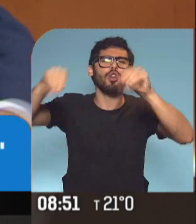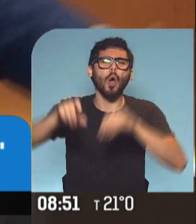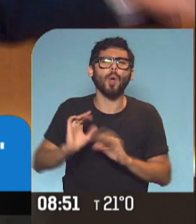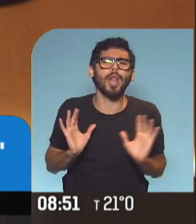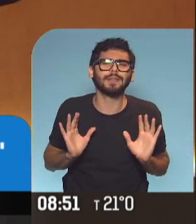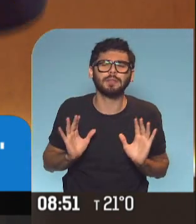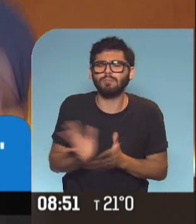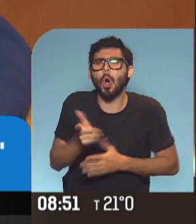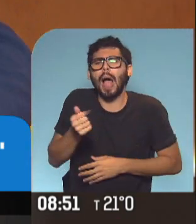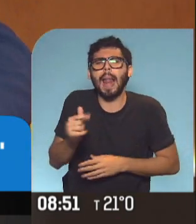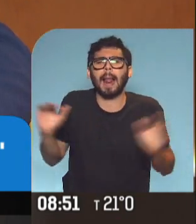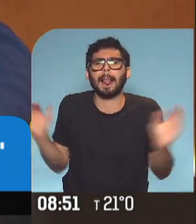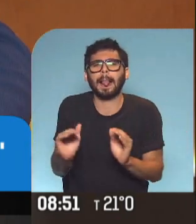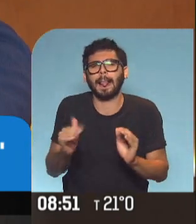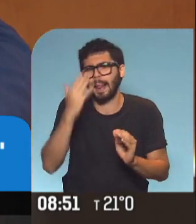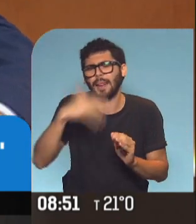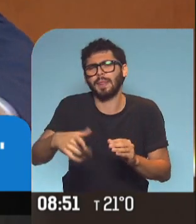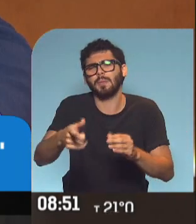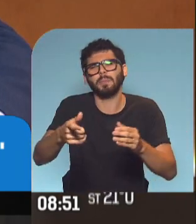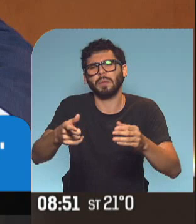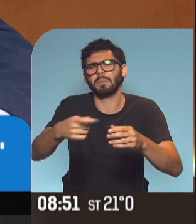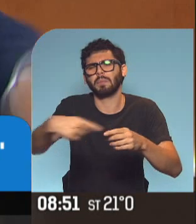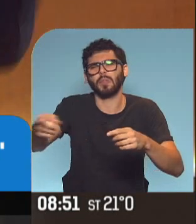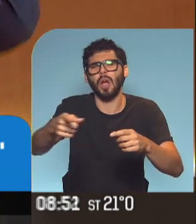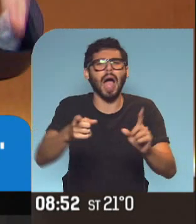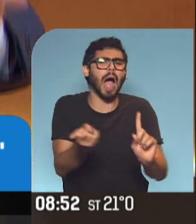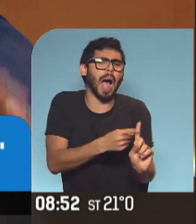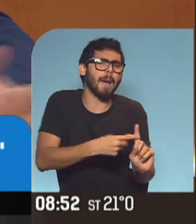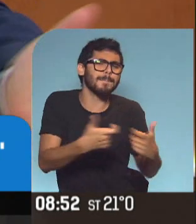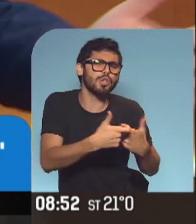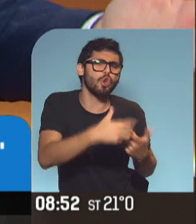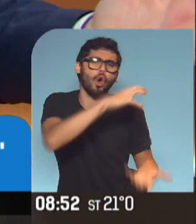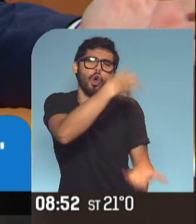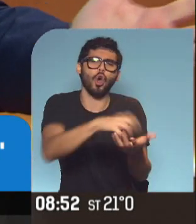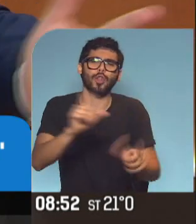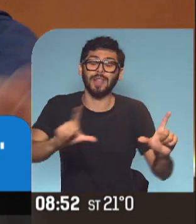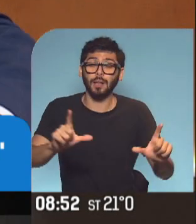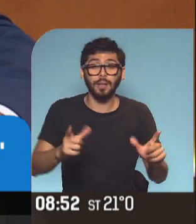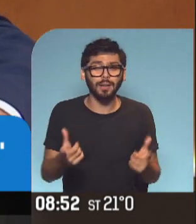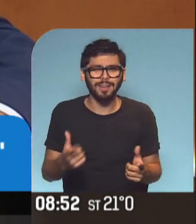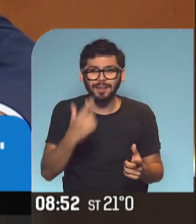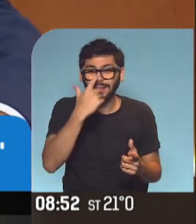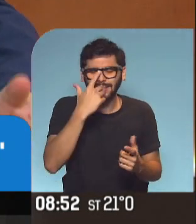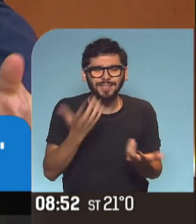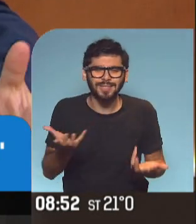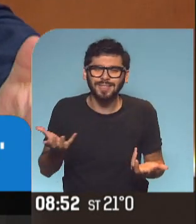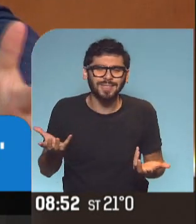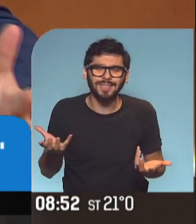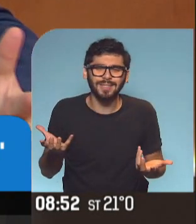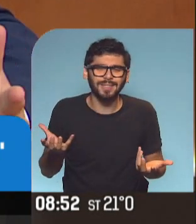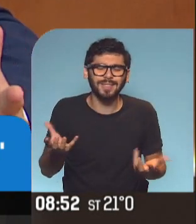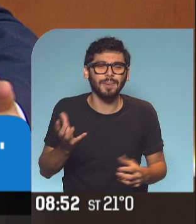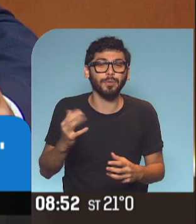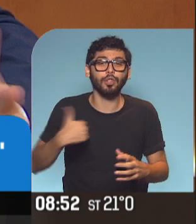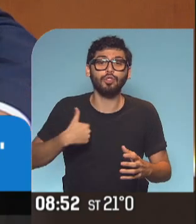menor y seguramente le dan la frecuencia frecuencia a algún amigo de ellos como ya hicieron no es cierto estos son los modelos que yo lo que trato